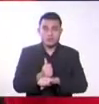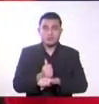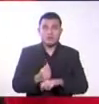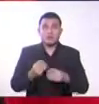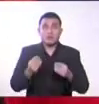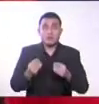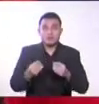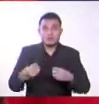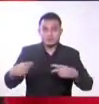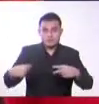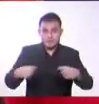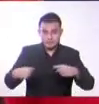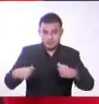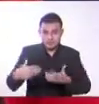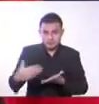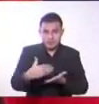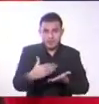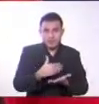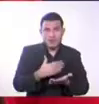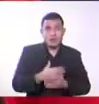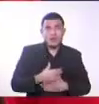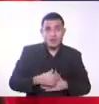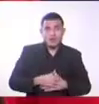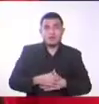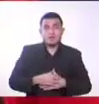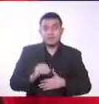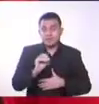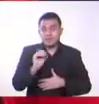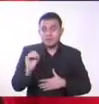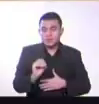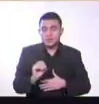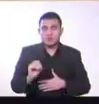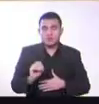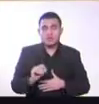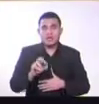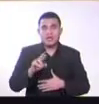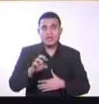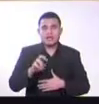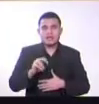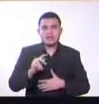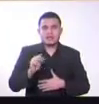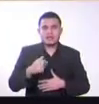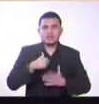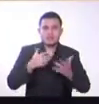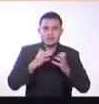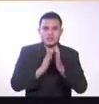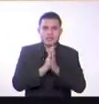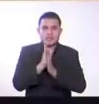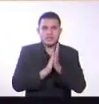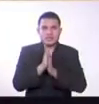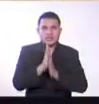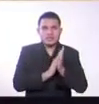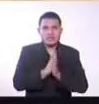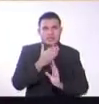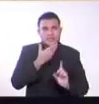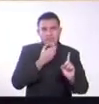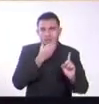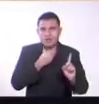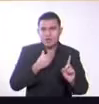recaudación del impuesto sobre la renta. Correcto. Y también yo quizás quisiera aportar algo, Edward, porque en el